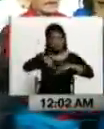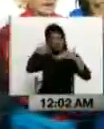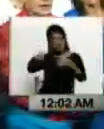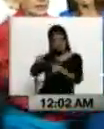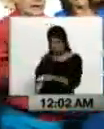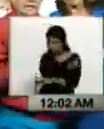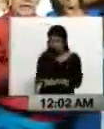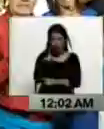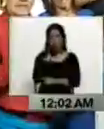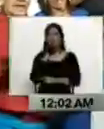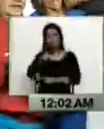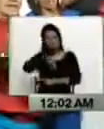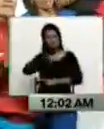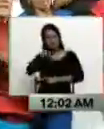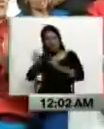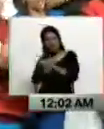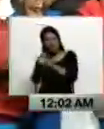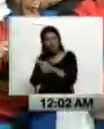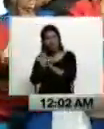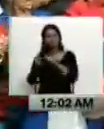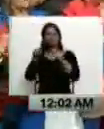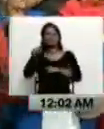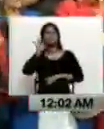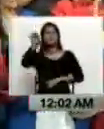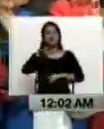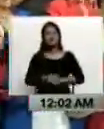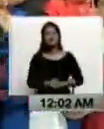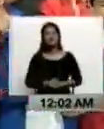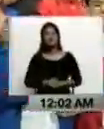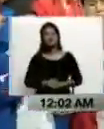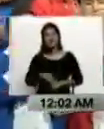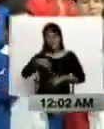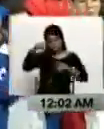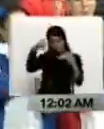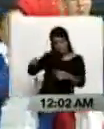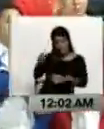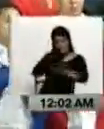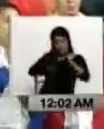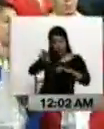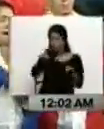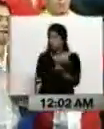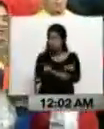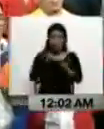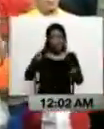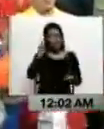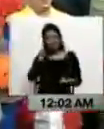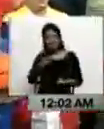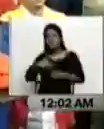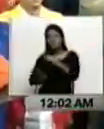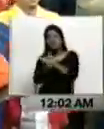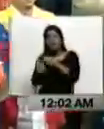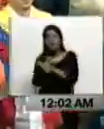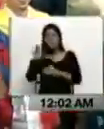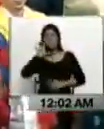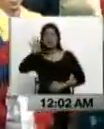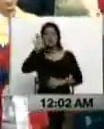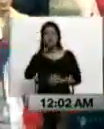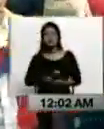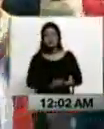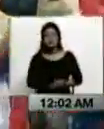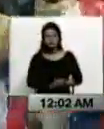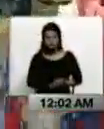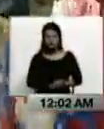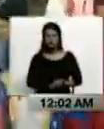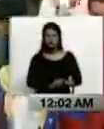vende la patria se defiende la patria no se la patria se defiende